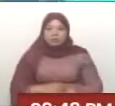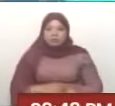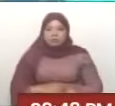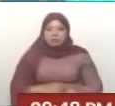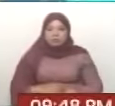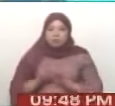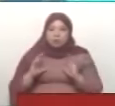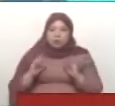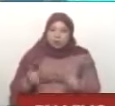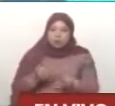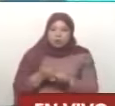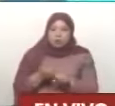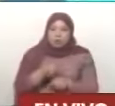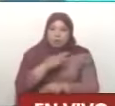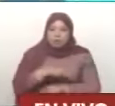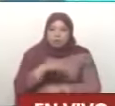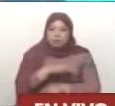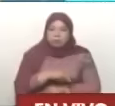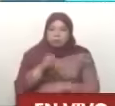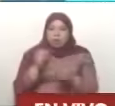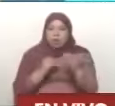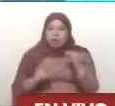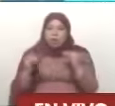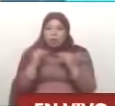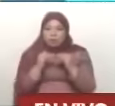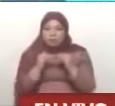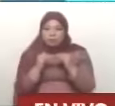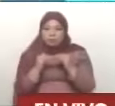arrancó la Gran Misión Igualdad.